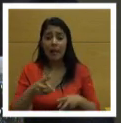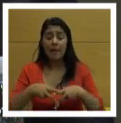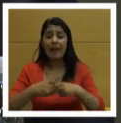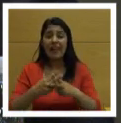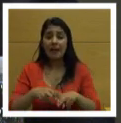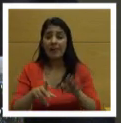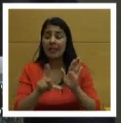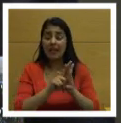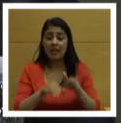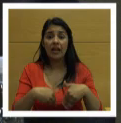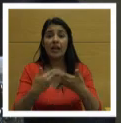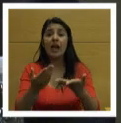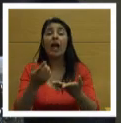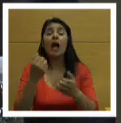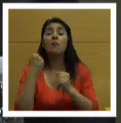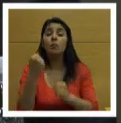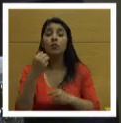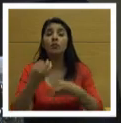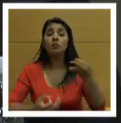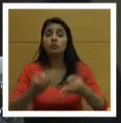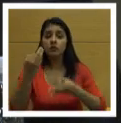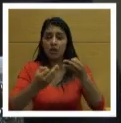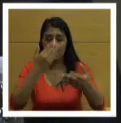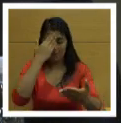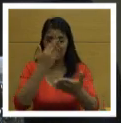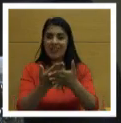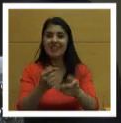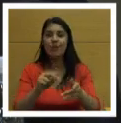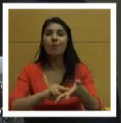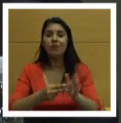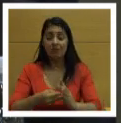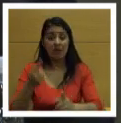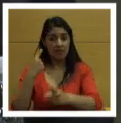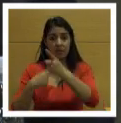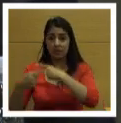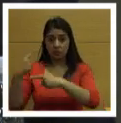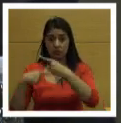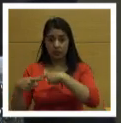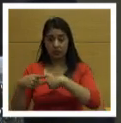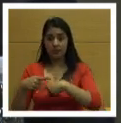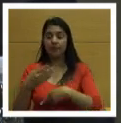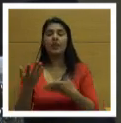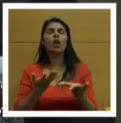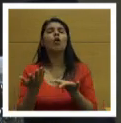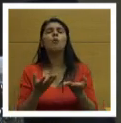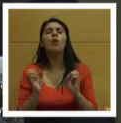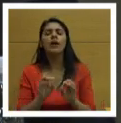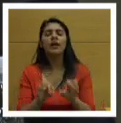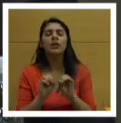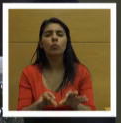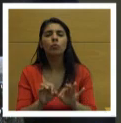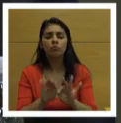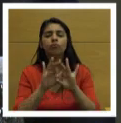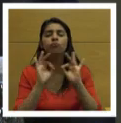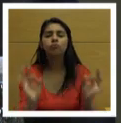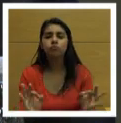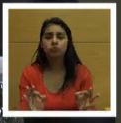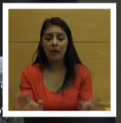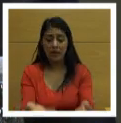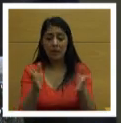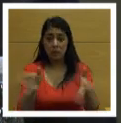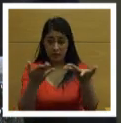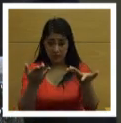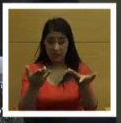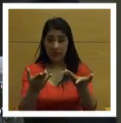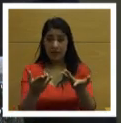demás actores para enfrentar un problema de orden histórico también, cuál es el educar y el motivar a las víctimas a denunciar las conductas de que son